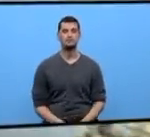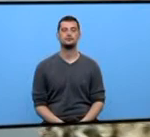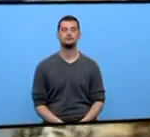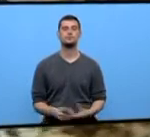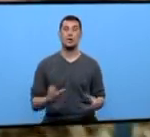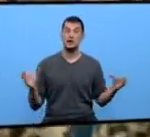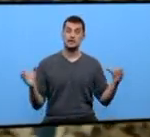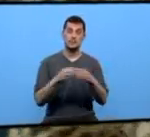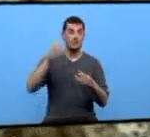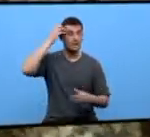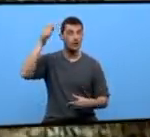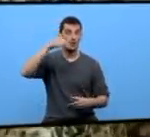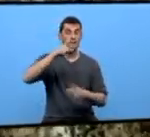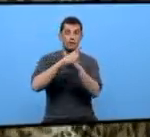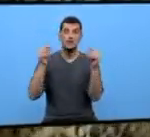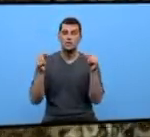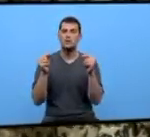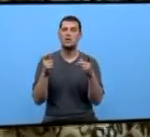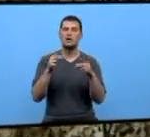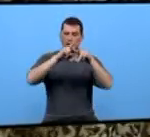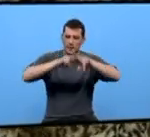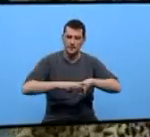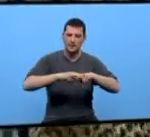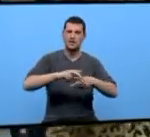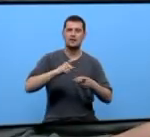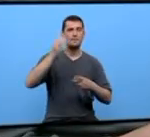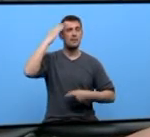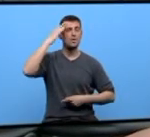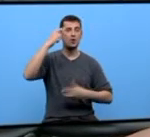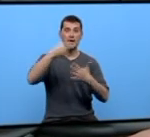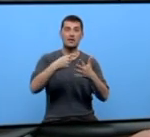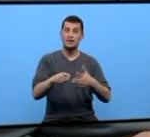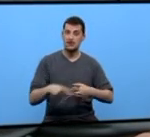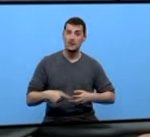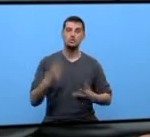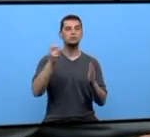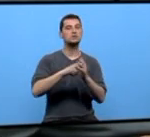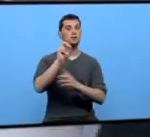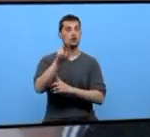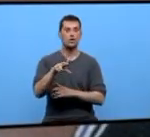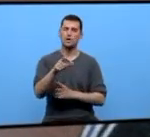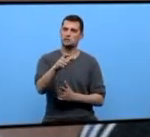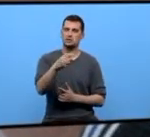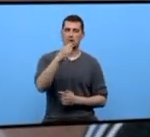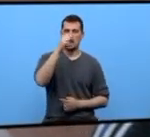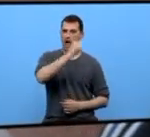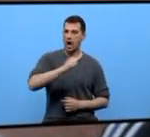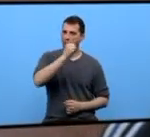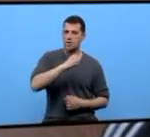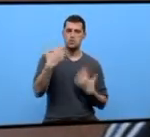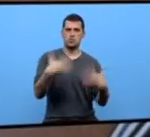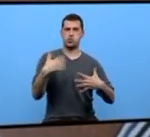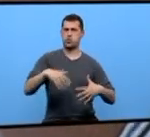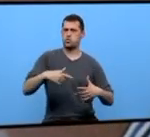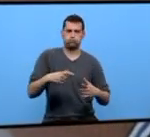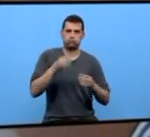A reunión do padroado desta casa, a Fundación TIC analizou a memoria de actividades do 2012, ano histórico para o ente neste senso no que